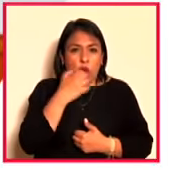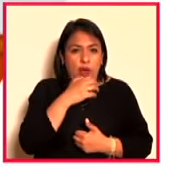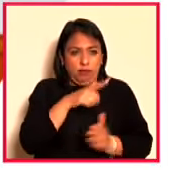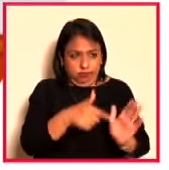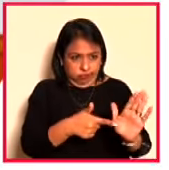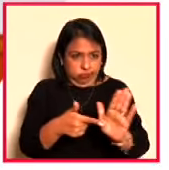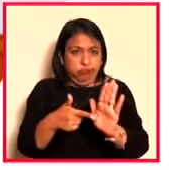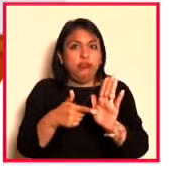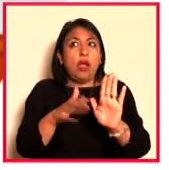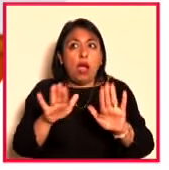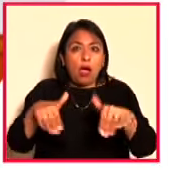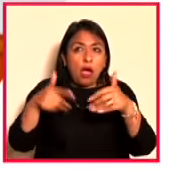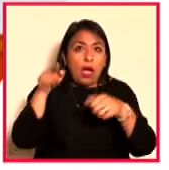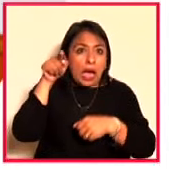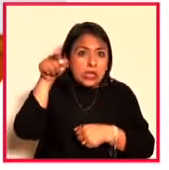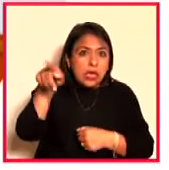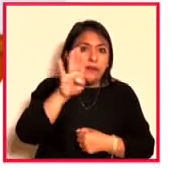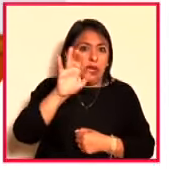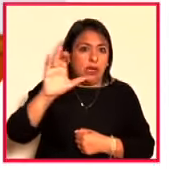hasta allá.